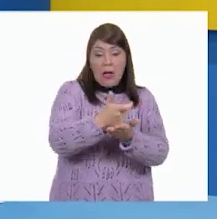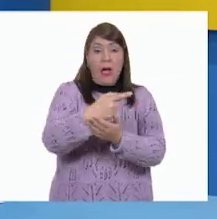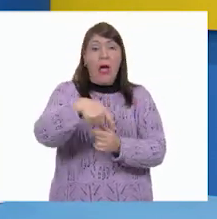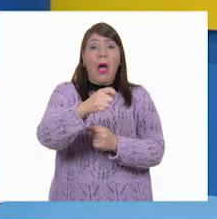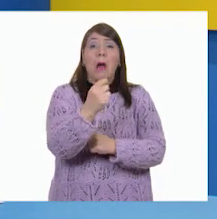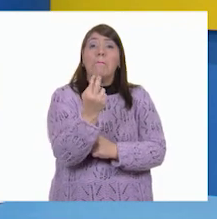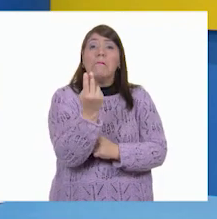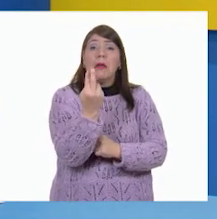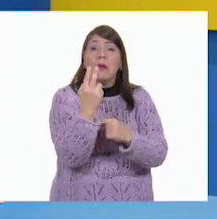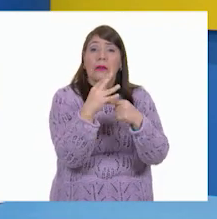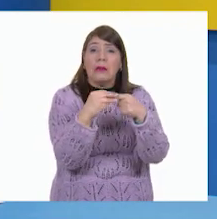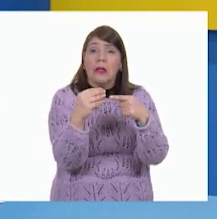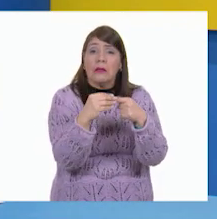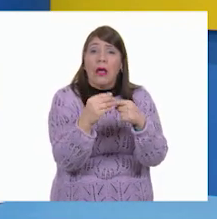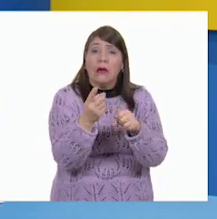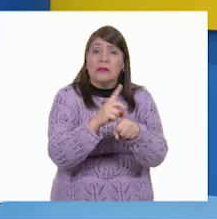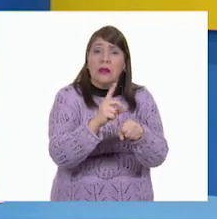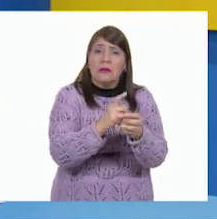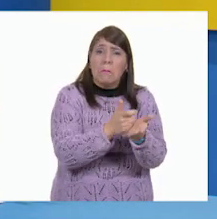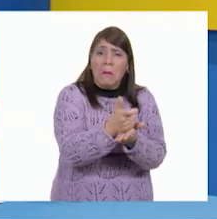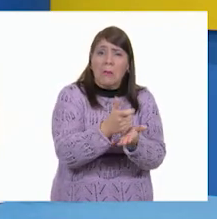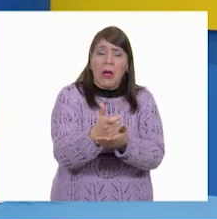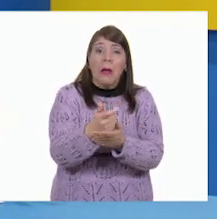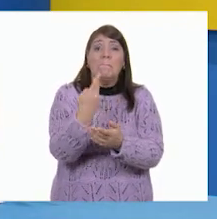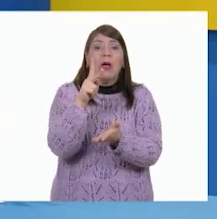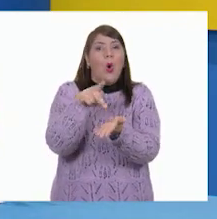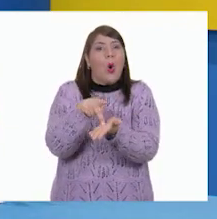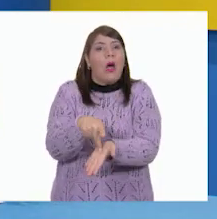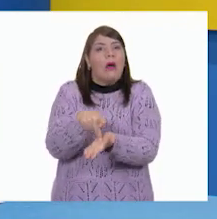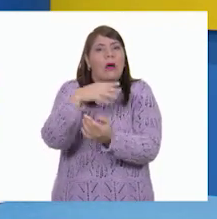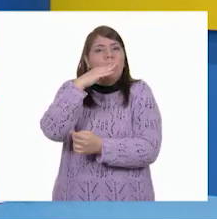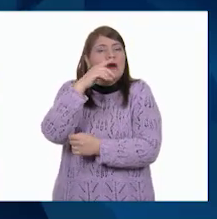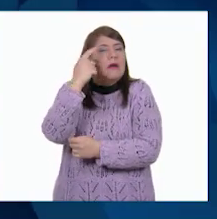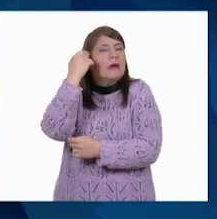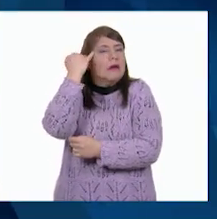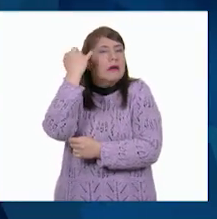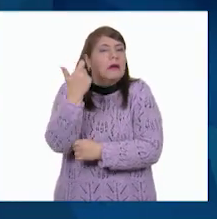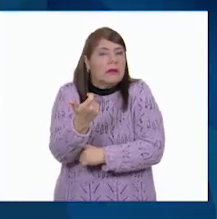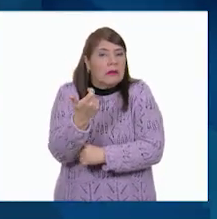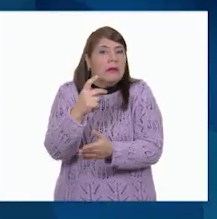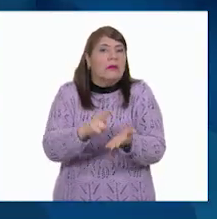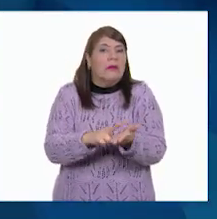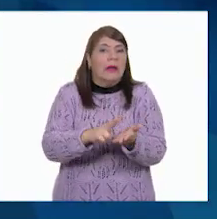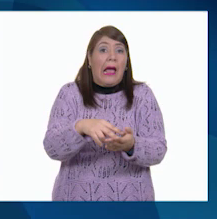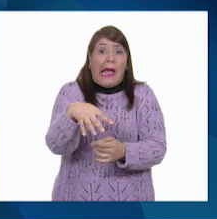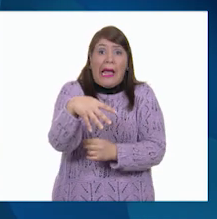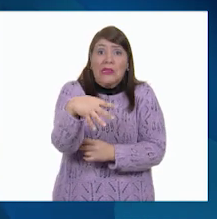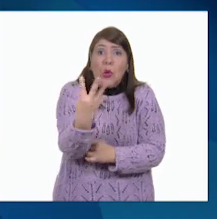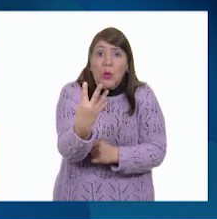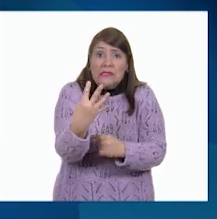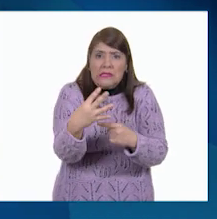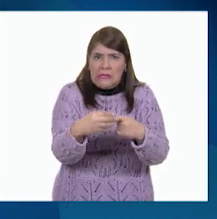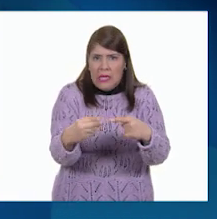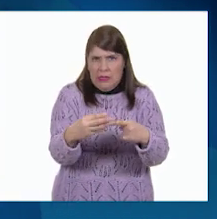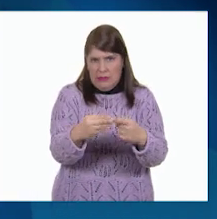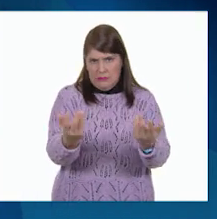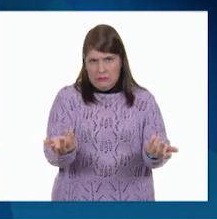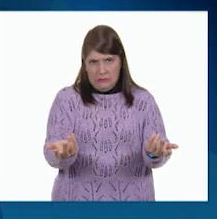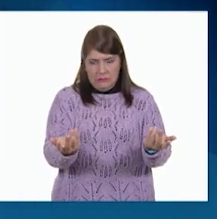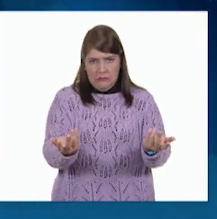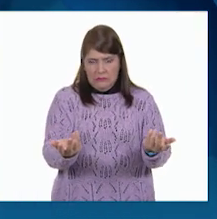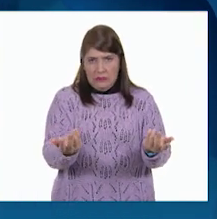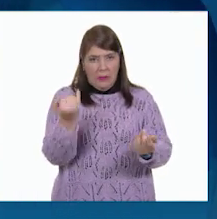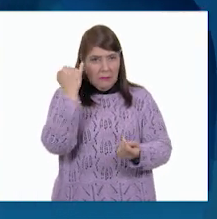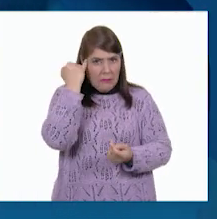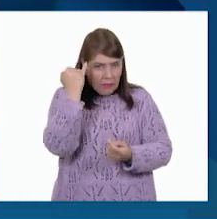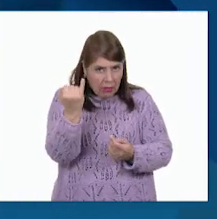de 25 centavos diarios, pero el kilo del grano de maíz tenía como valor 14 centavos. Sin